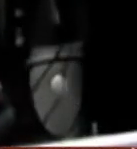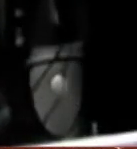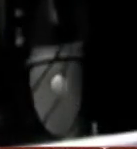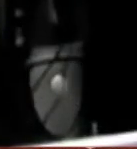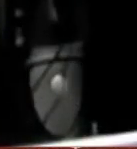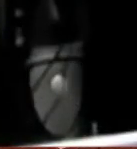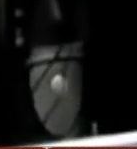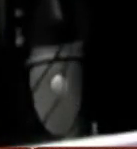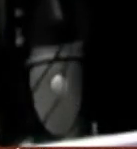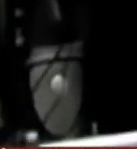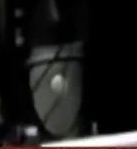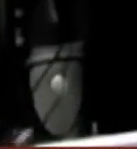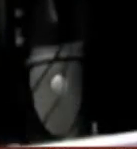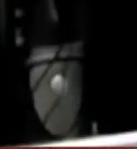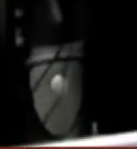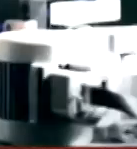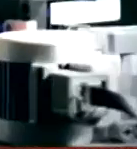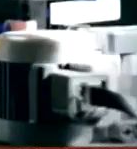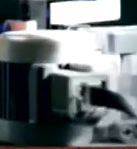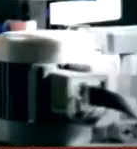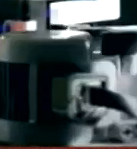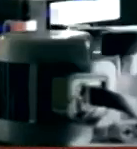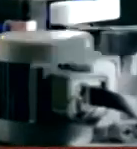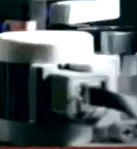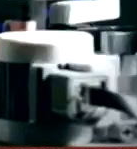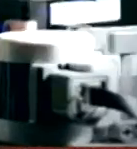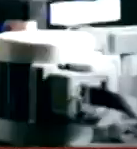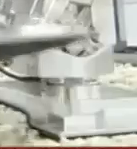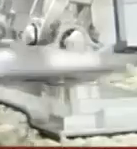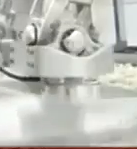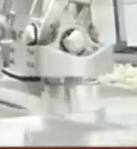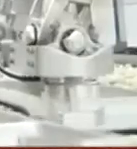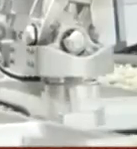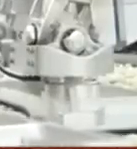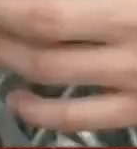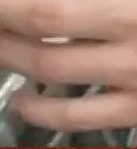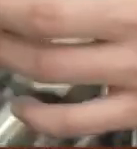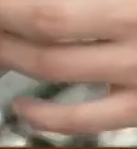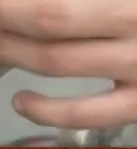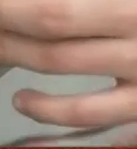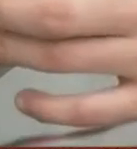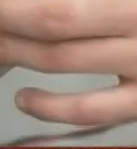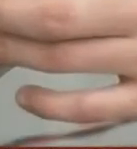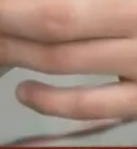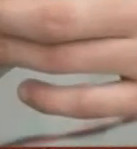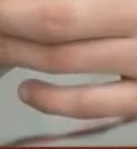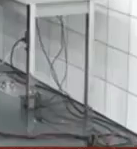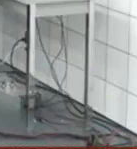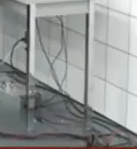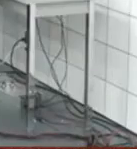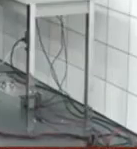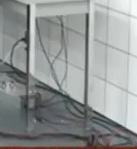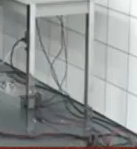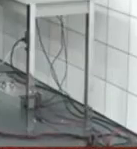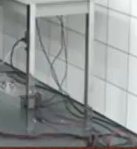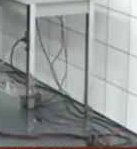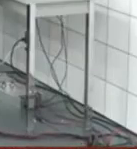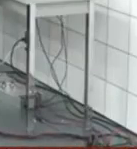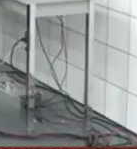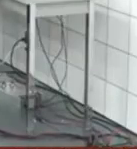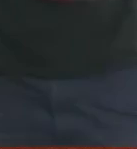desarrollar tecnologías que deberán usar uno en contra de otros para superar las pruebas. Y entre los retos están, por